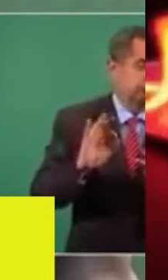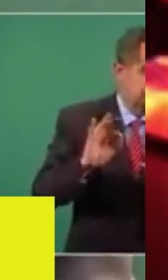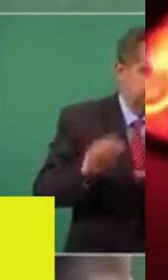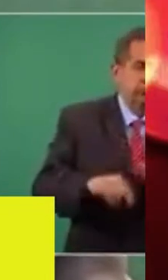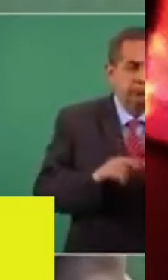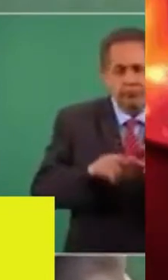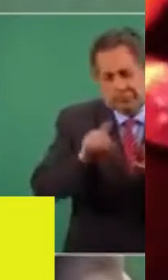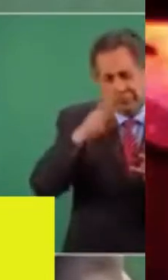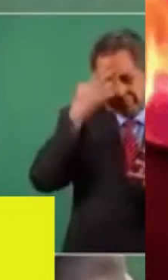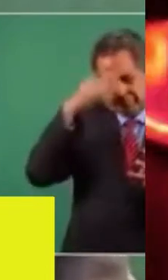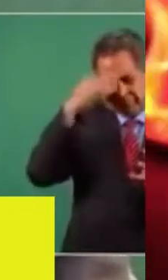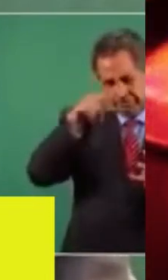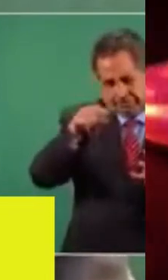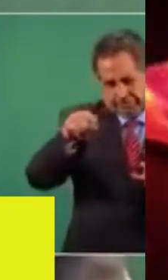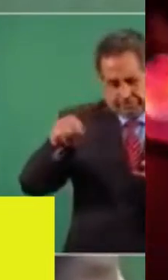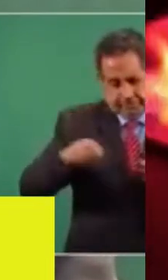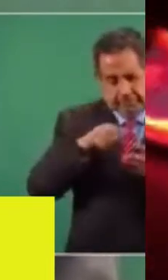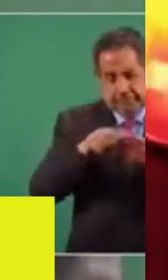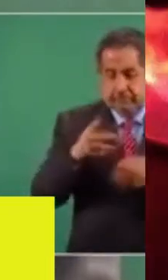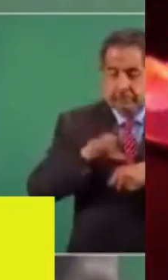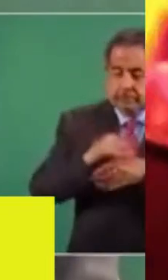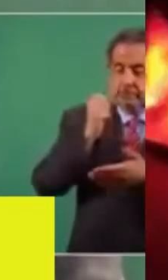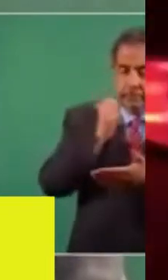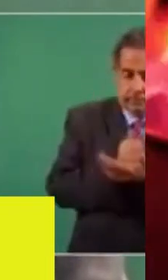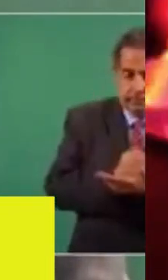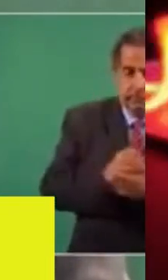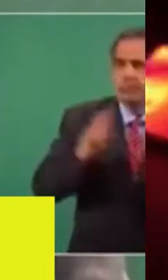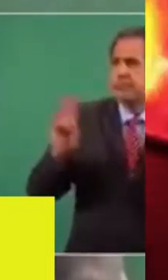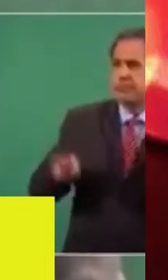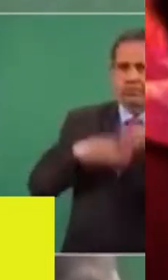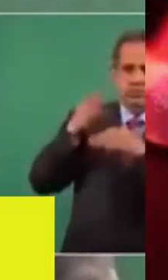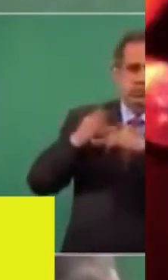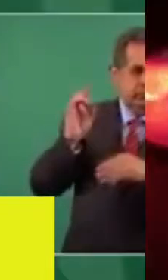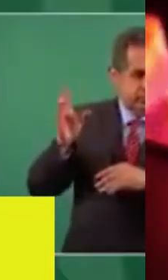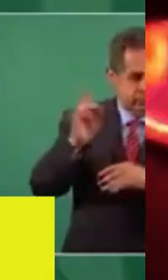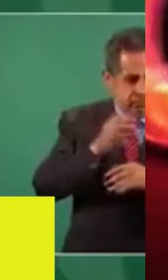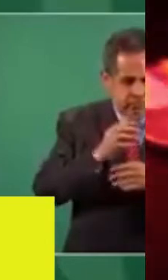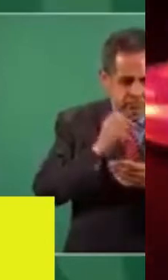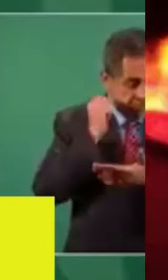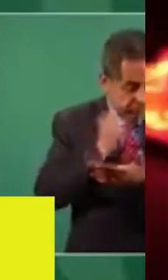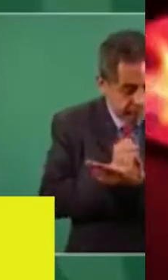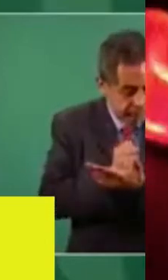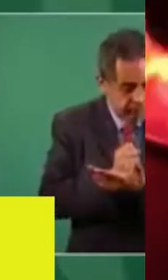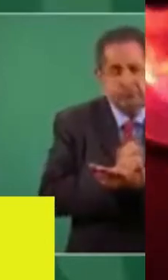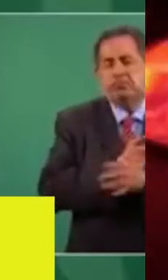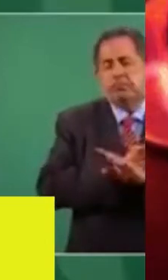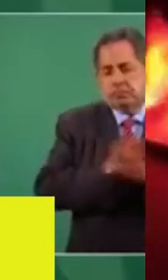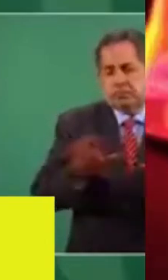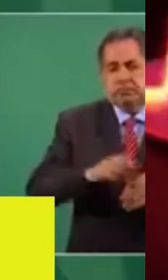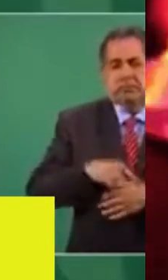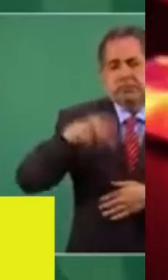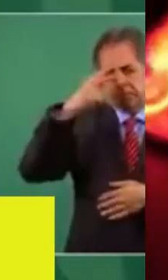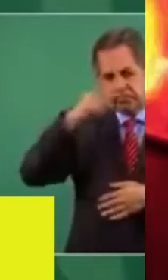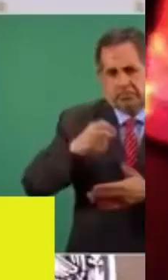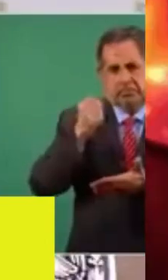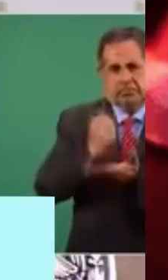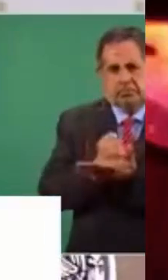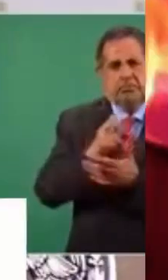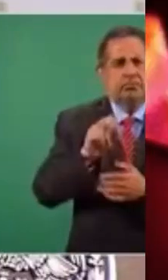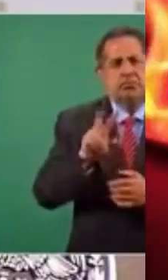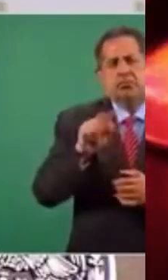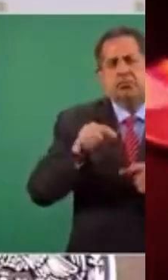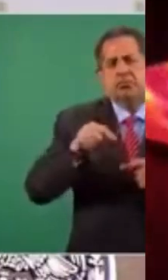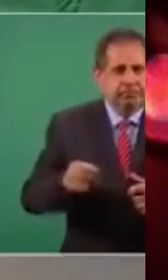las que ya están autorizadas, que se están aplicando en el mundo y que se han autorizado en México o están por